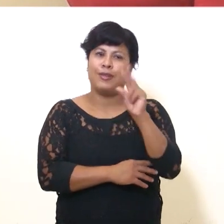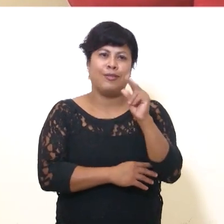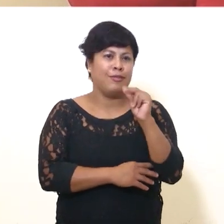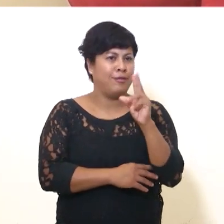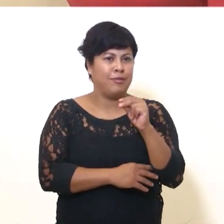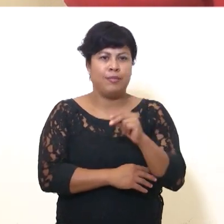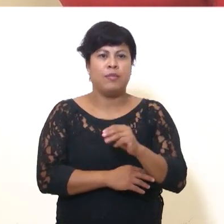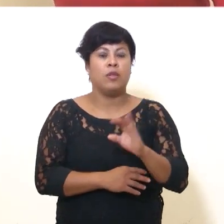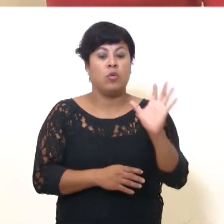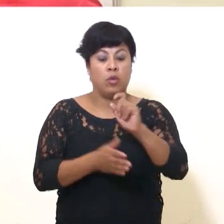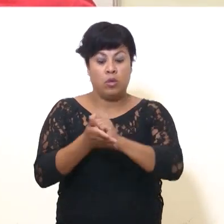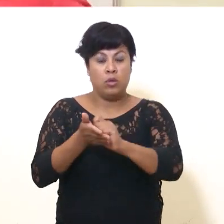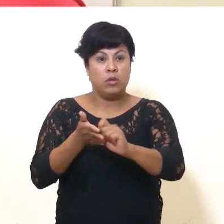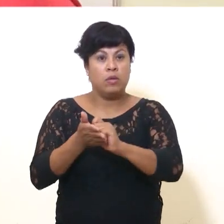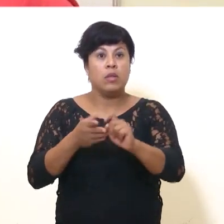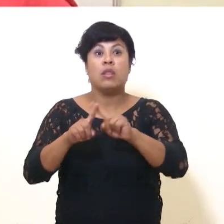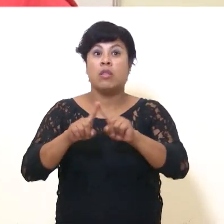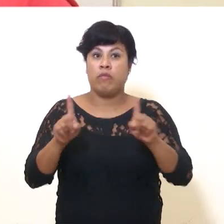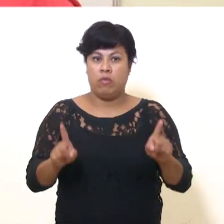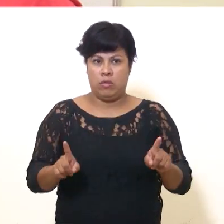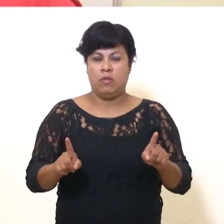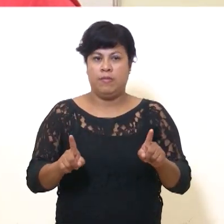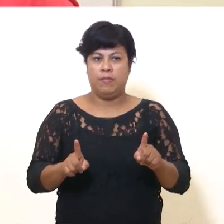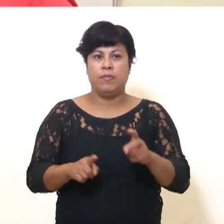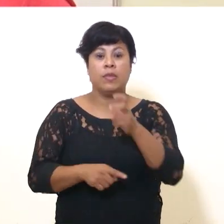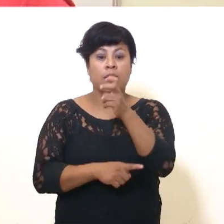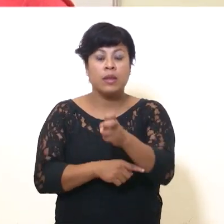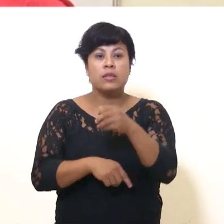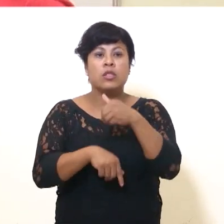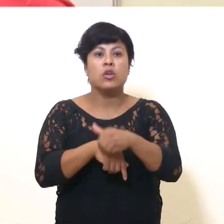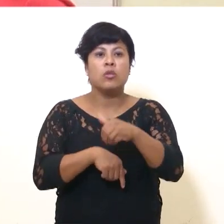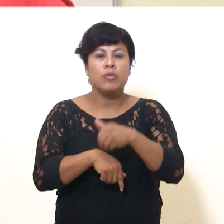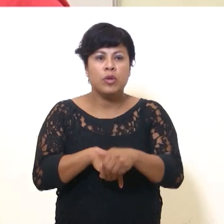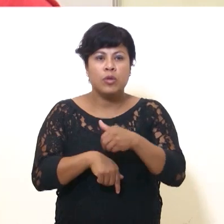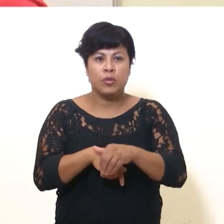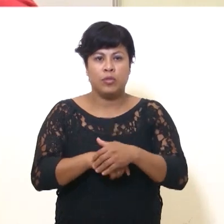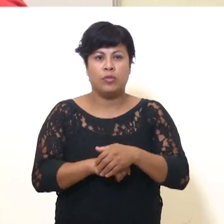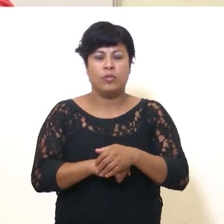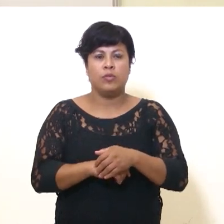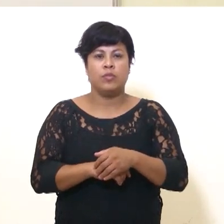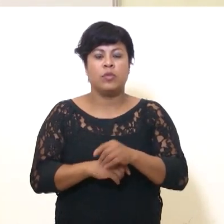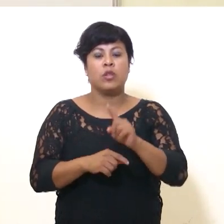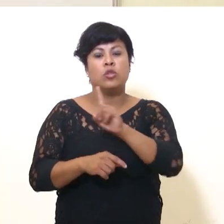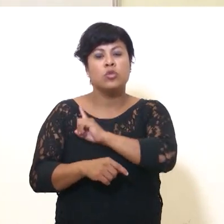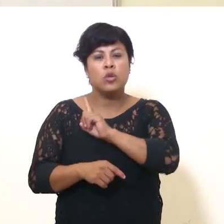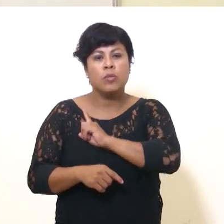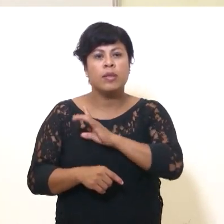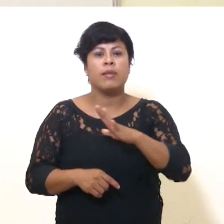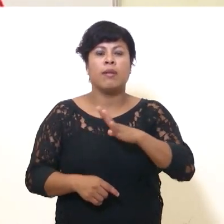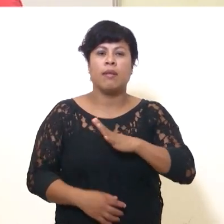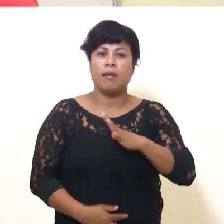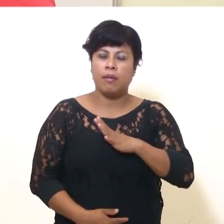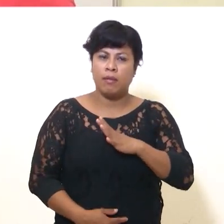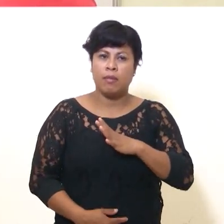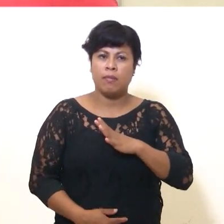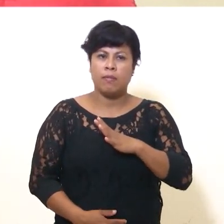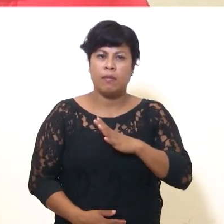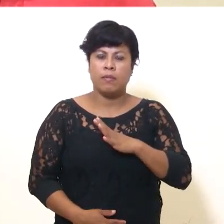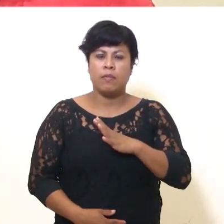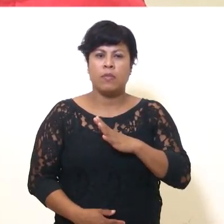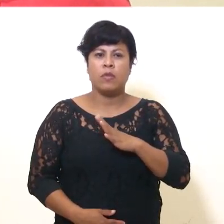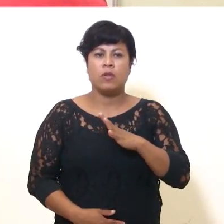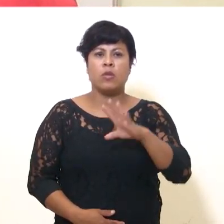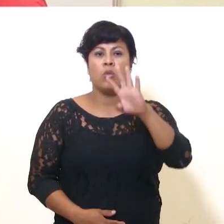pero no, incluso hasta del lado donde se escriben son diferentes. Estos son los números.